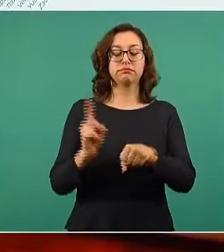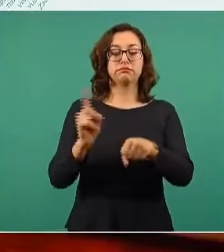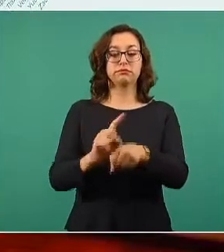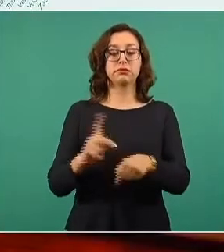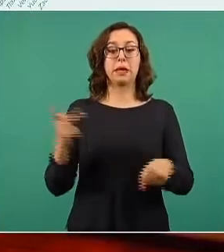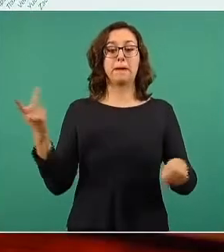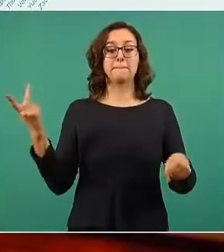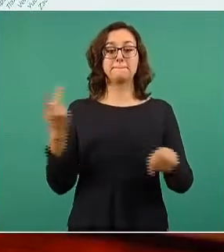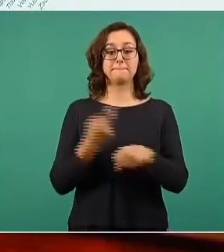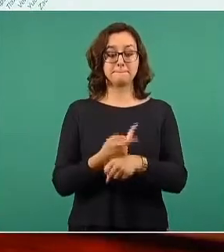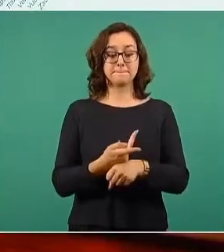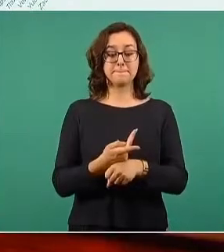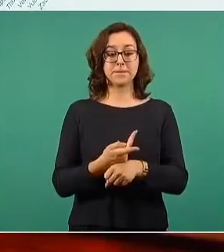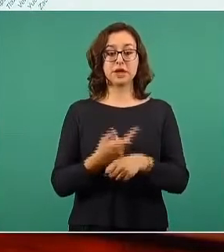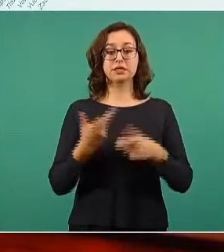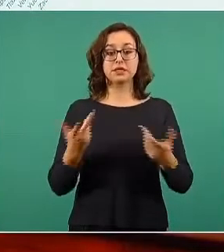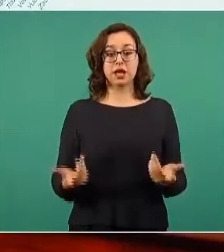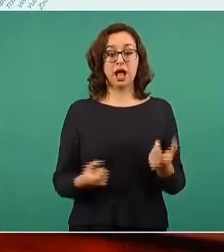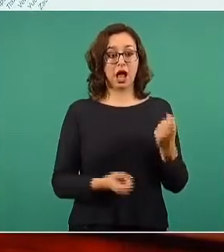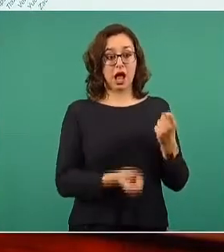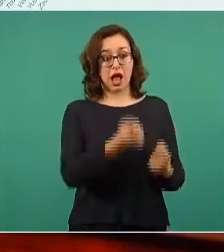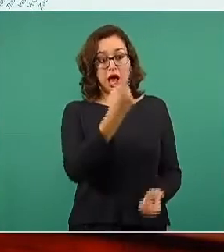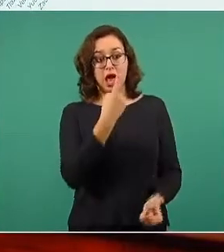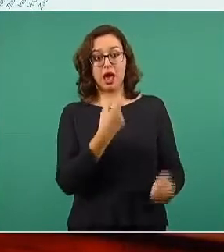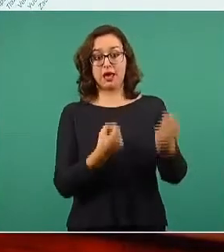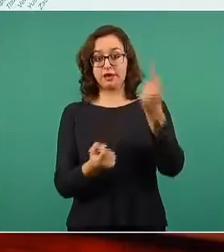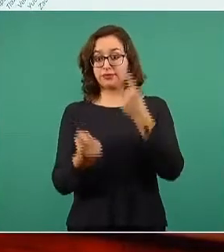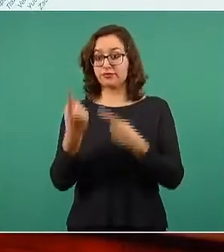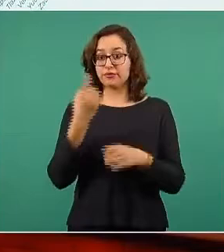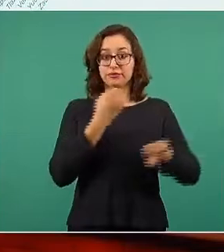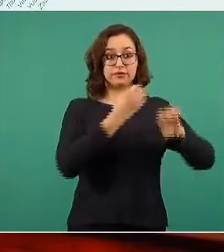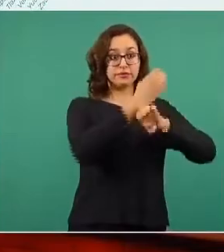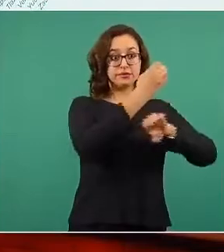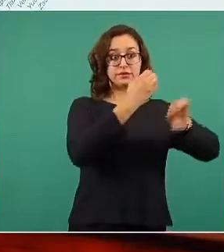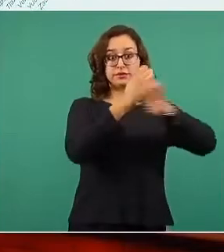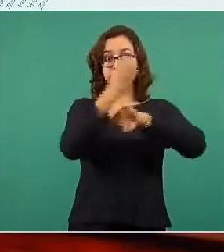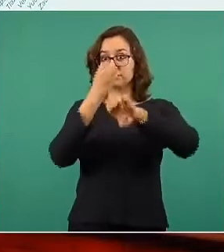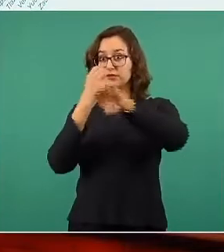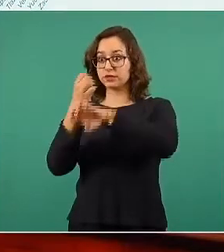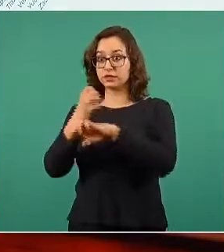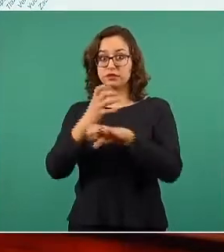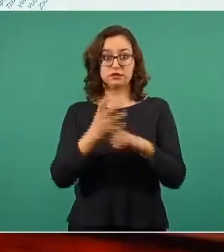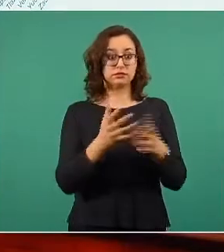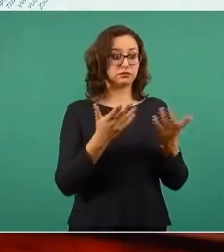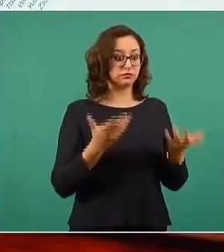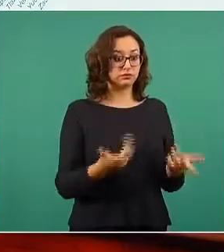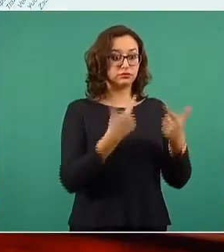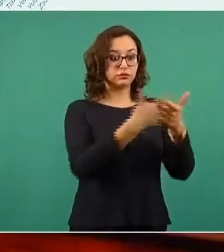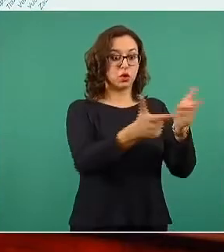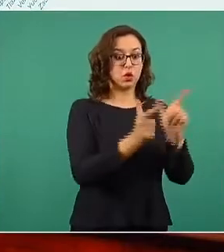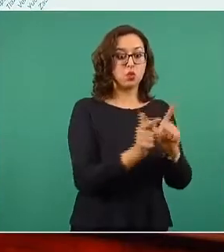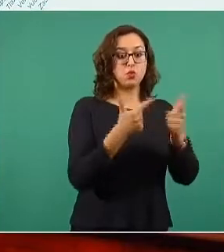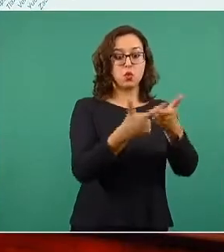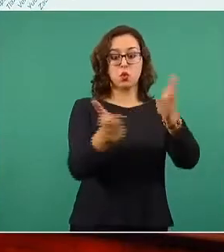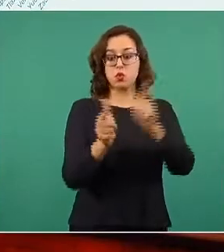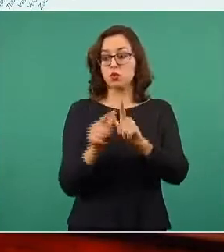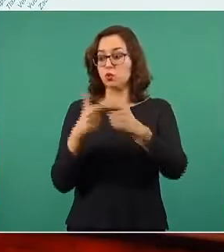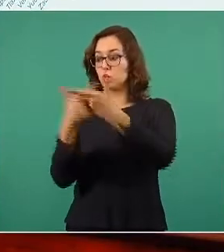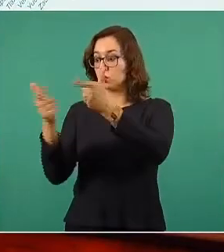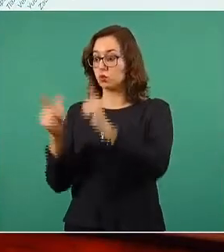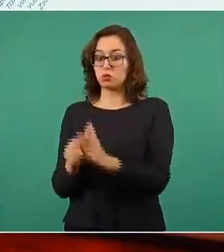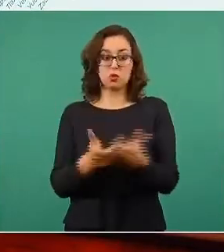entidades federativas que completan ya a las poblaciones que se están programando cada semana para